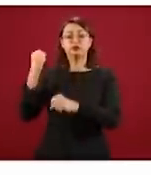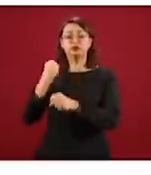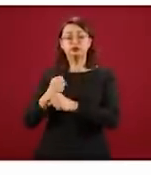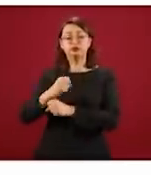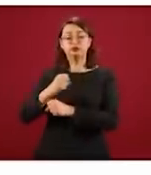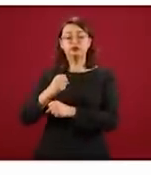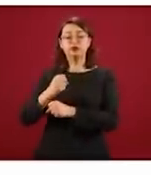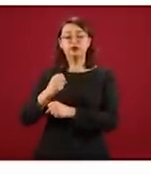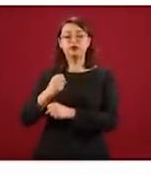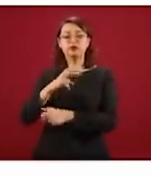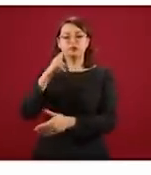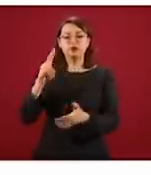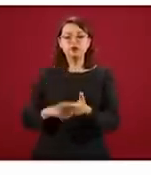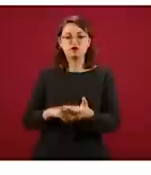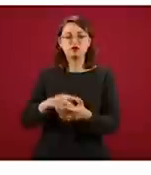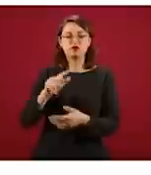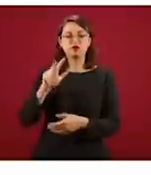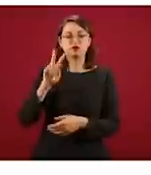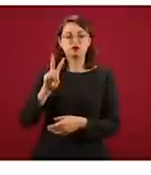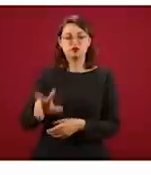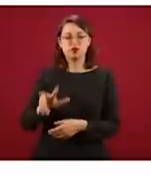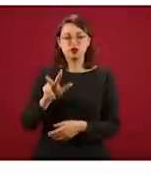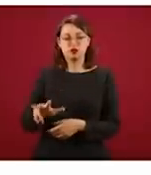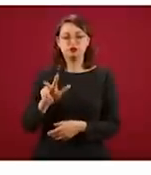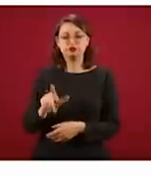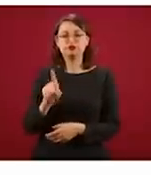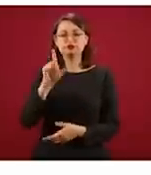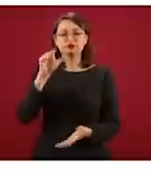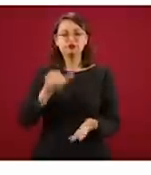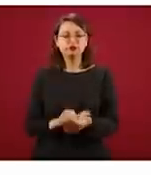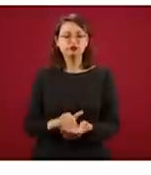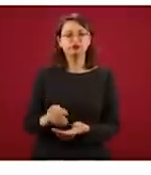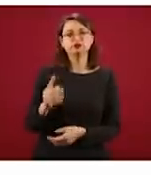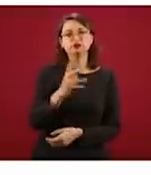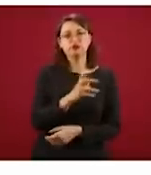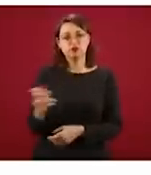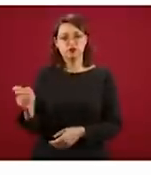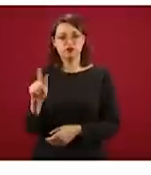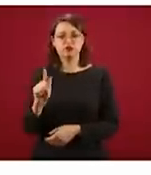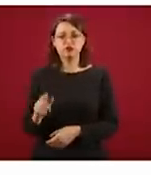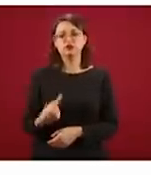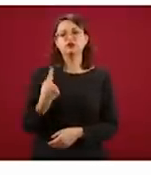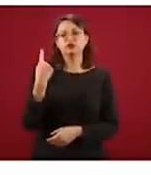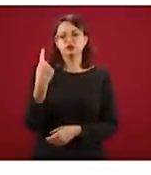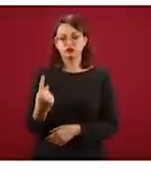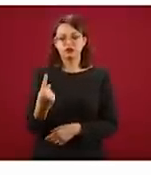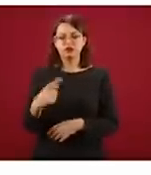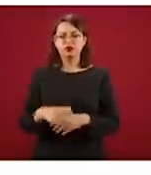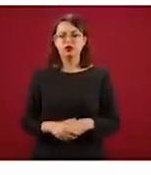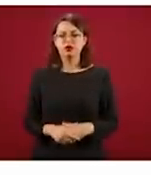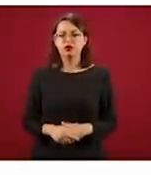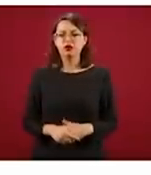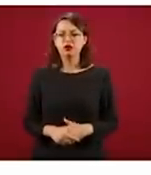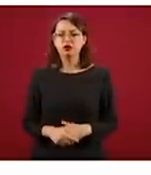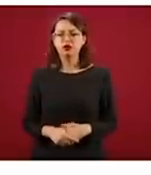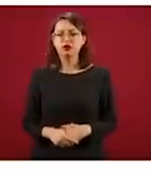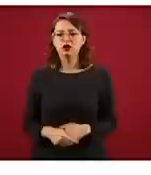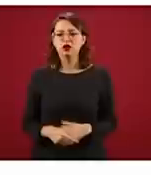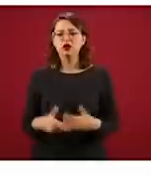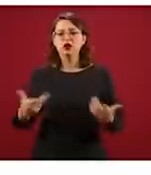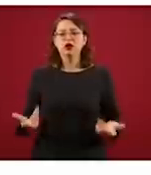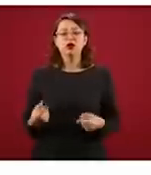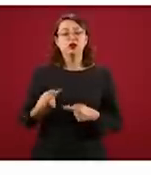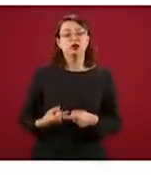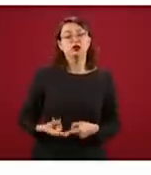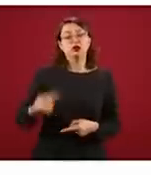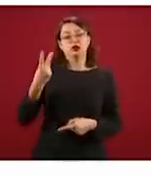1.471 del año pasado, es decir, el 2018. Y con relación a